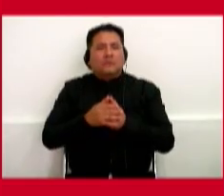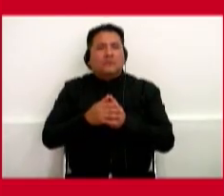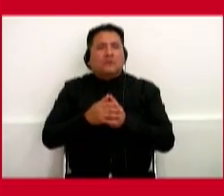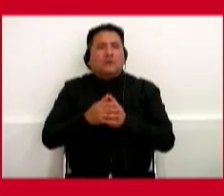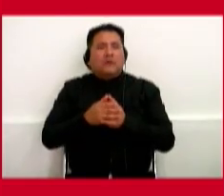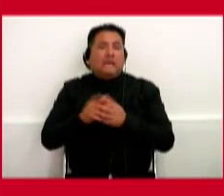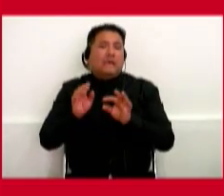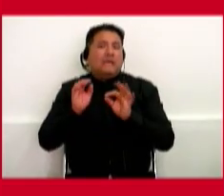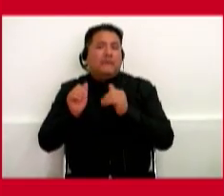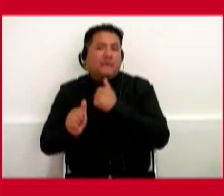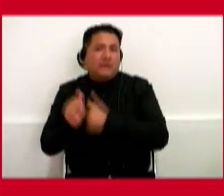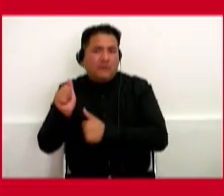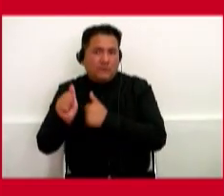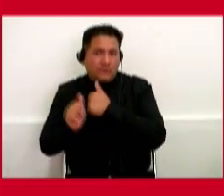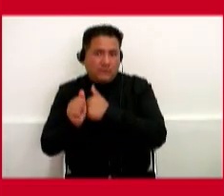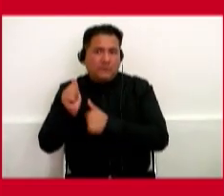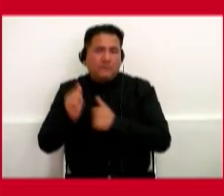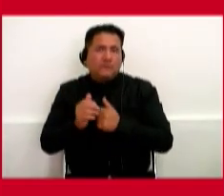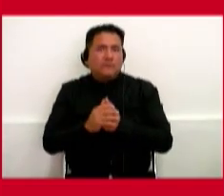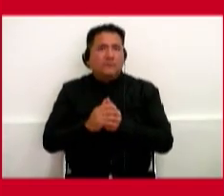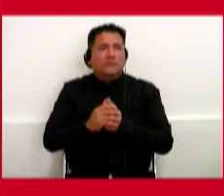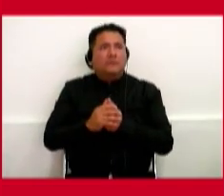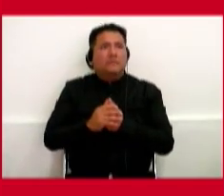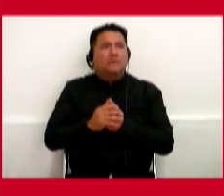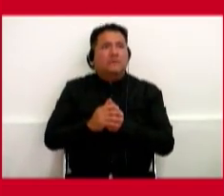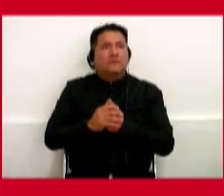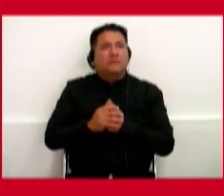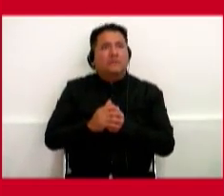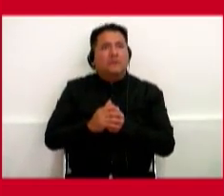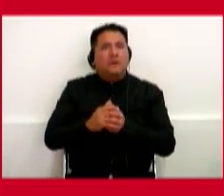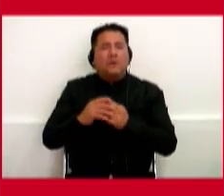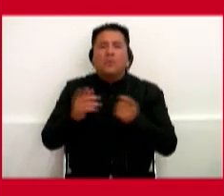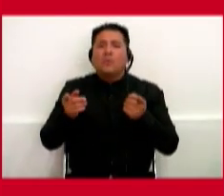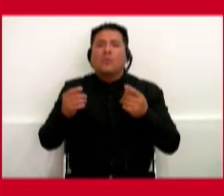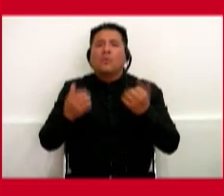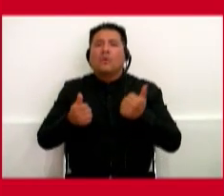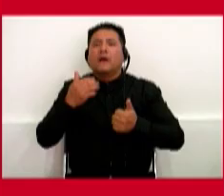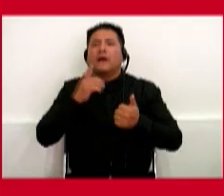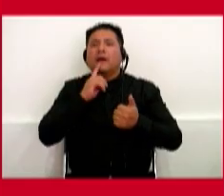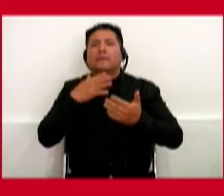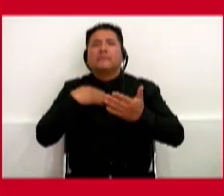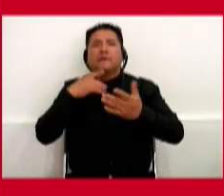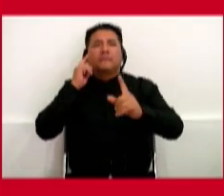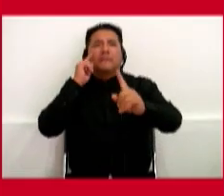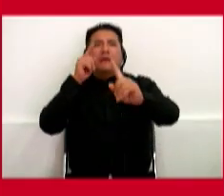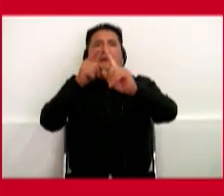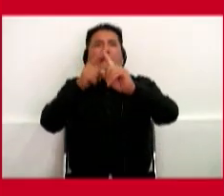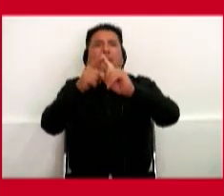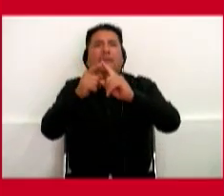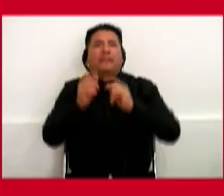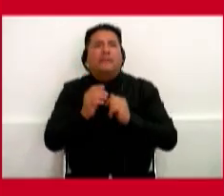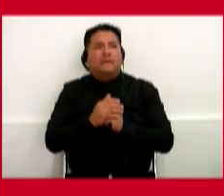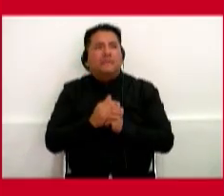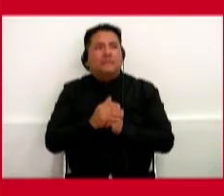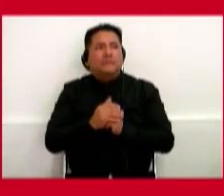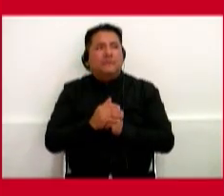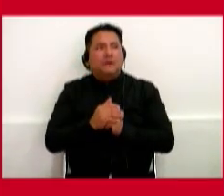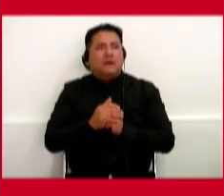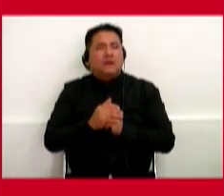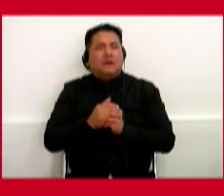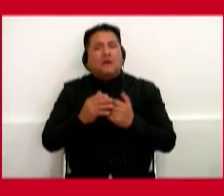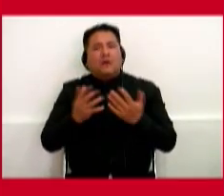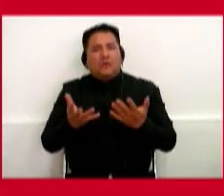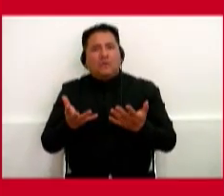va a depender del perfil de riesgo que quiera la empresa. O sea, a dónde quiere llegar, cuáles son mis metas productivas, cuál es la estrategia general de la empresa. Entonces,